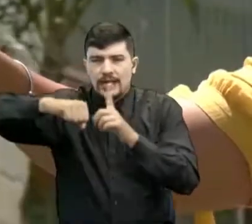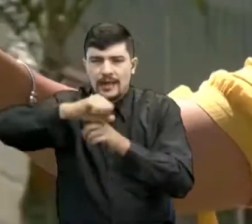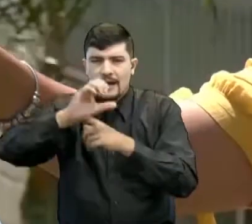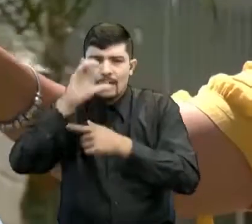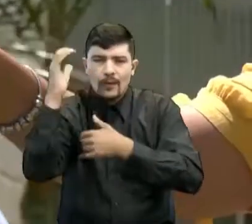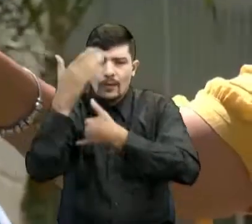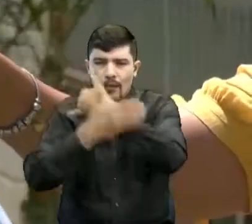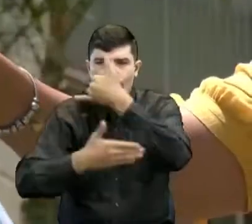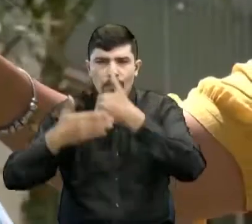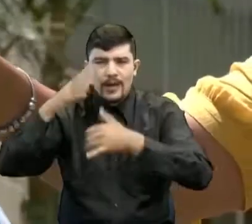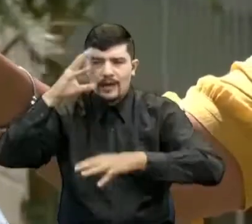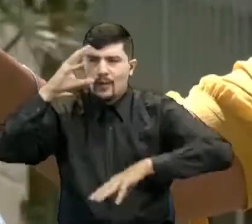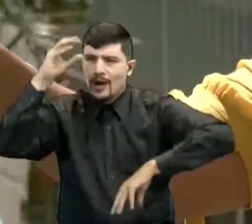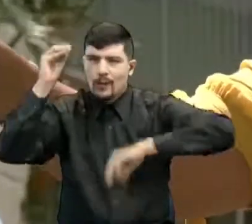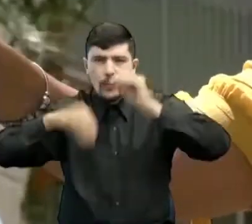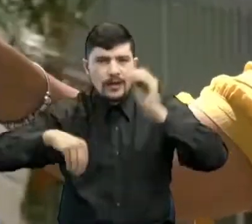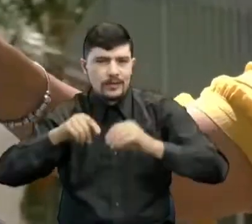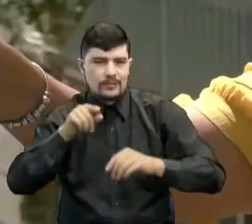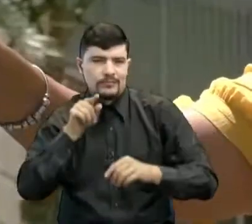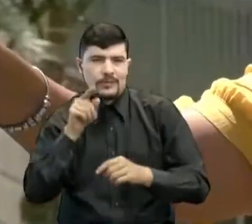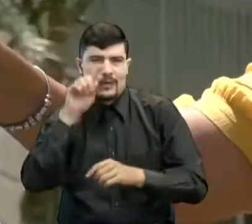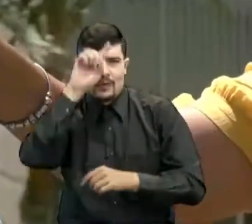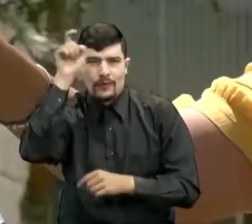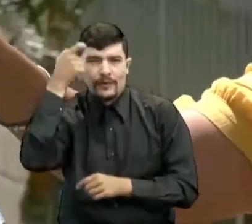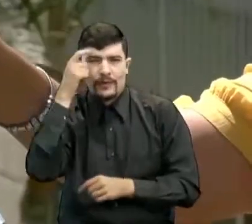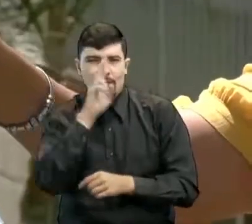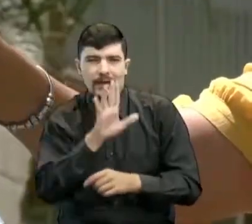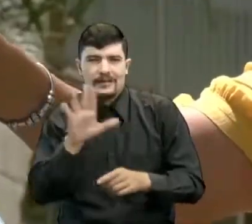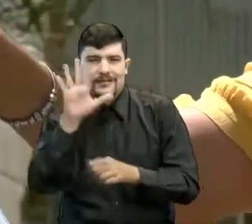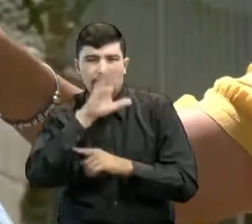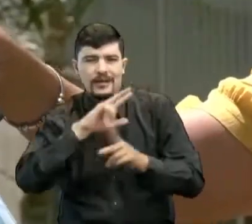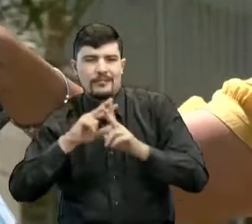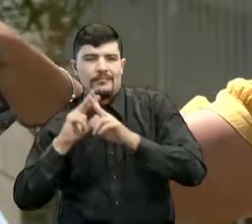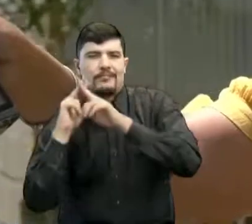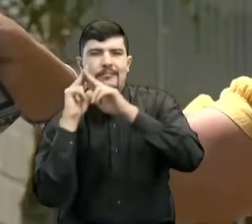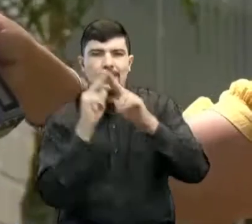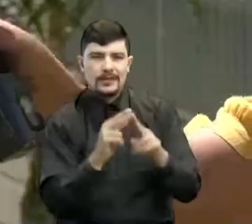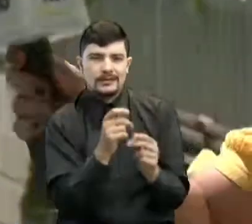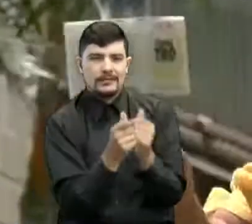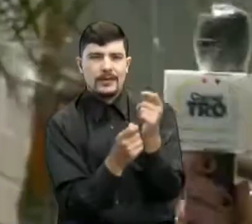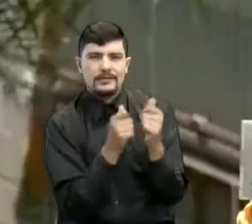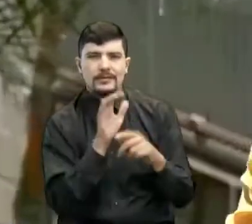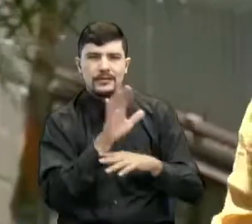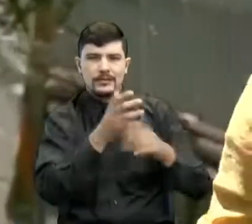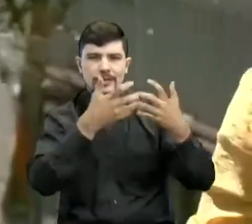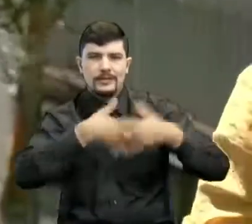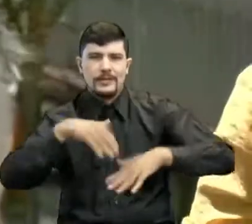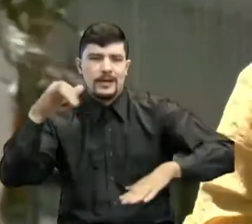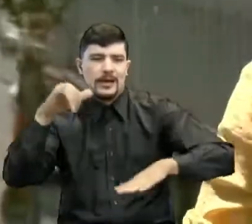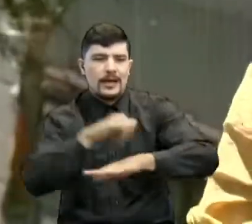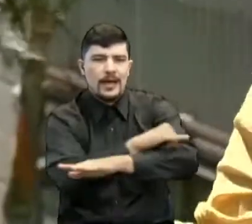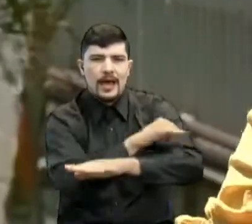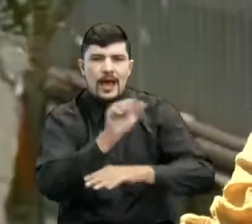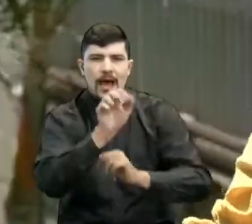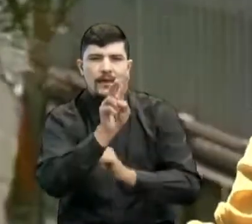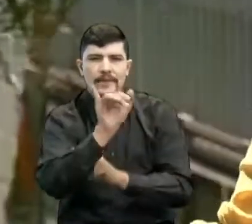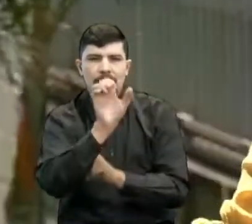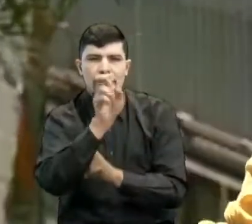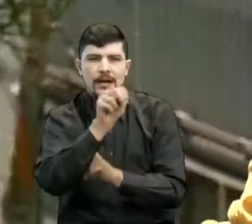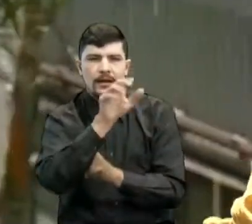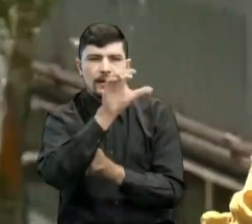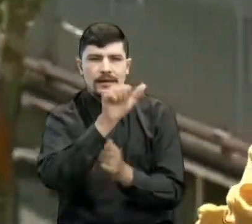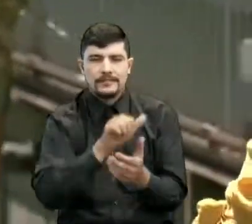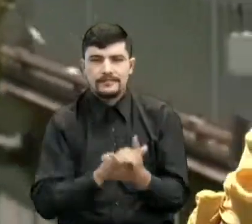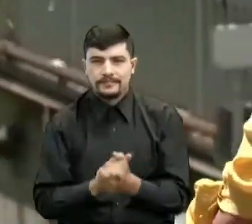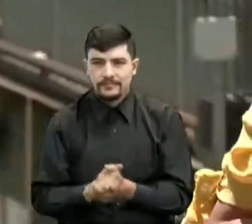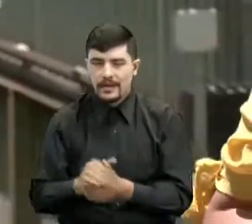todos, de cada uno de las personas que hoy habitamos este país. César, esas son las indicaciones de